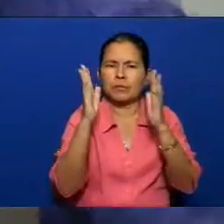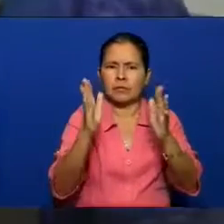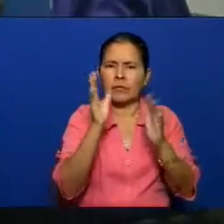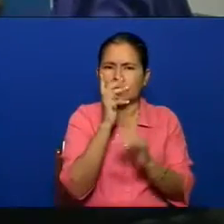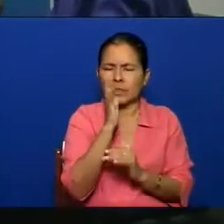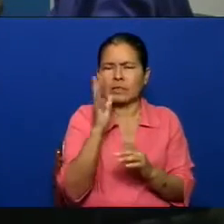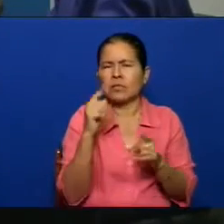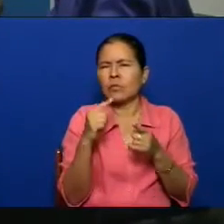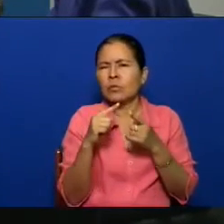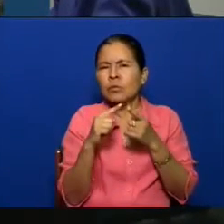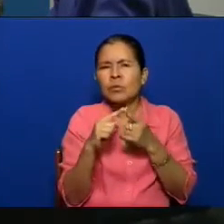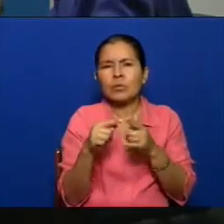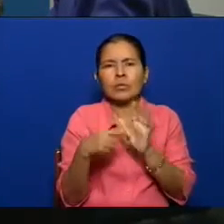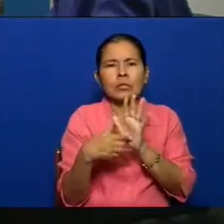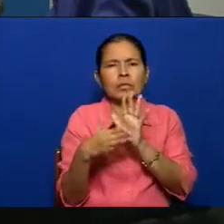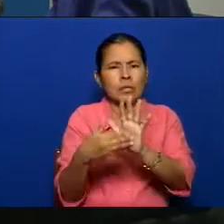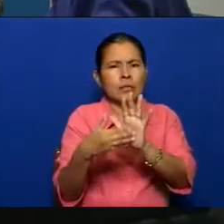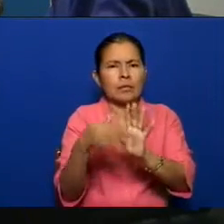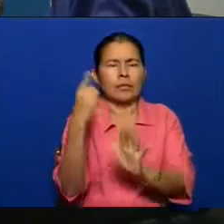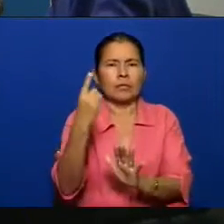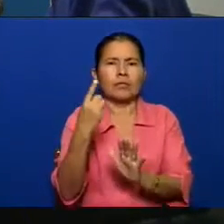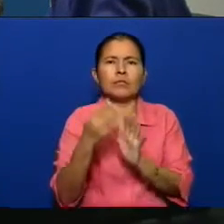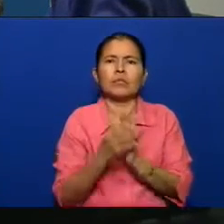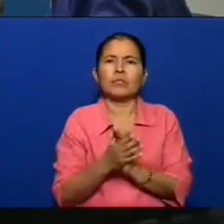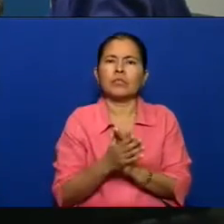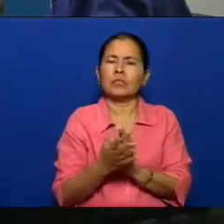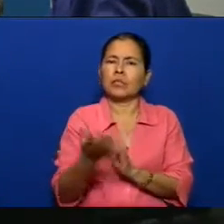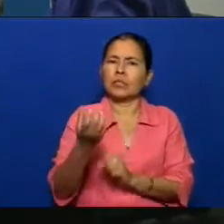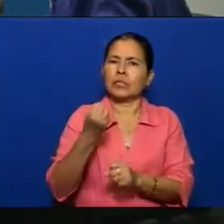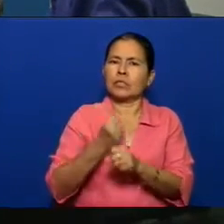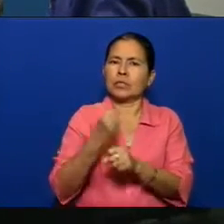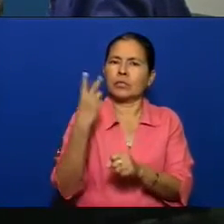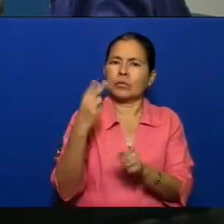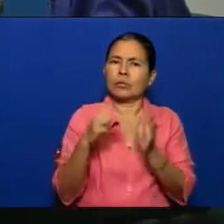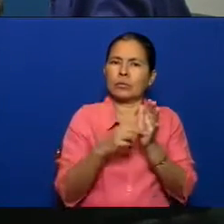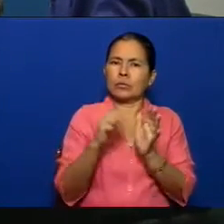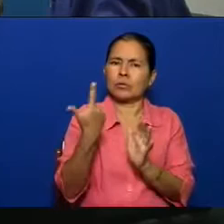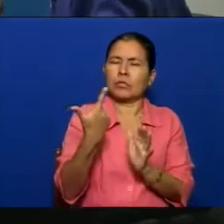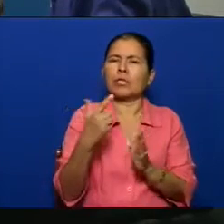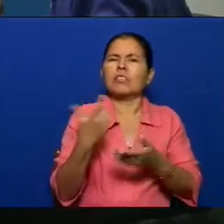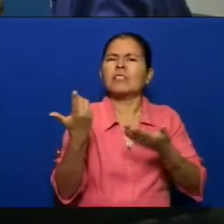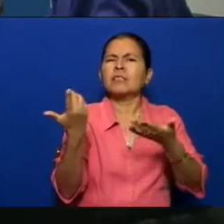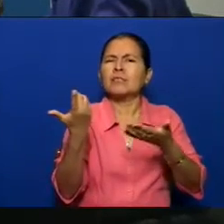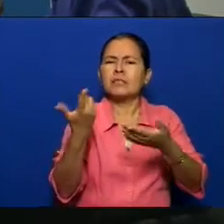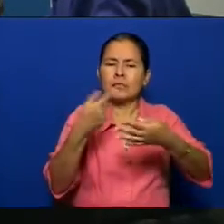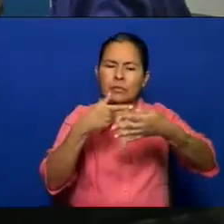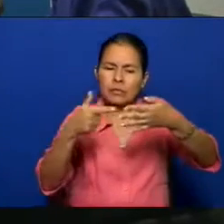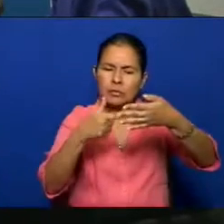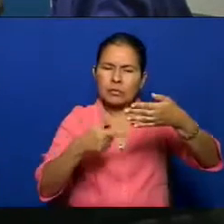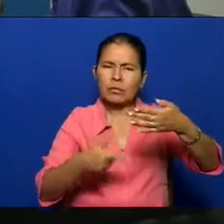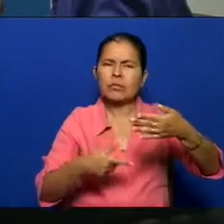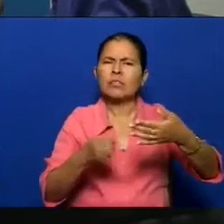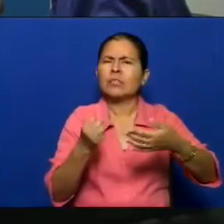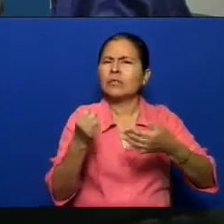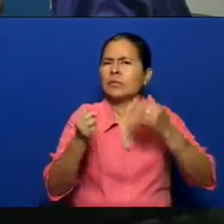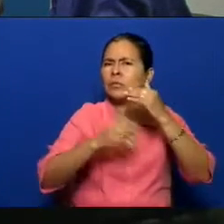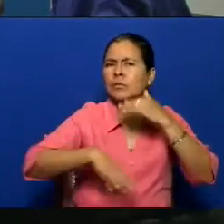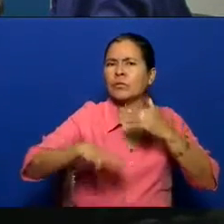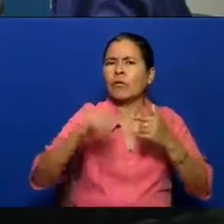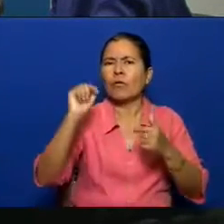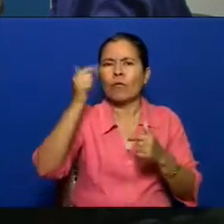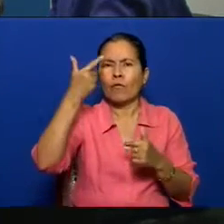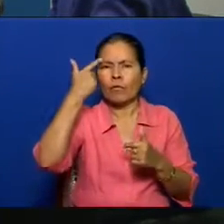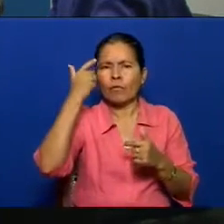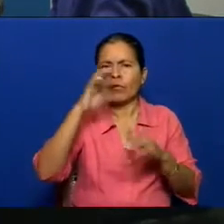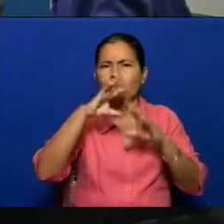para ilustrar lo que estoy diciendo. En el año 2007, el gasto social global del estado de Nicaragua fue